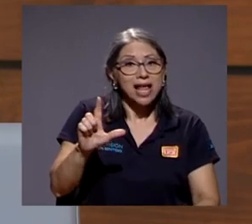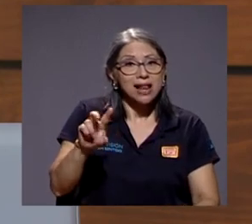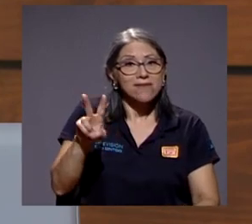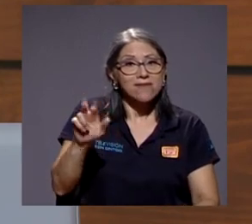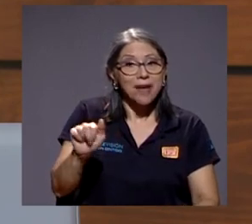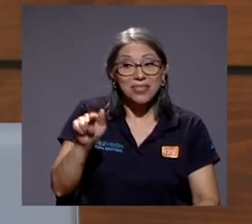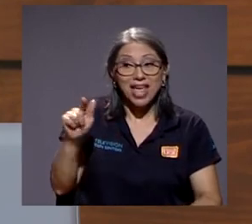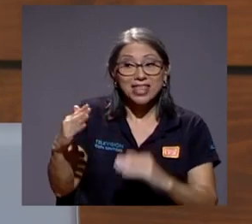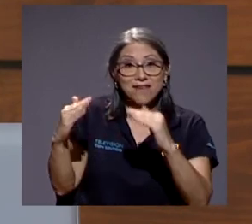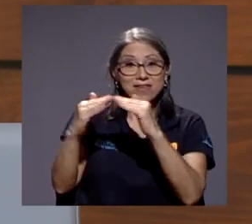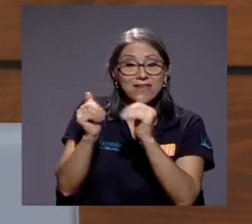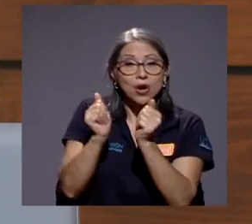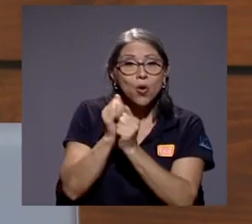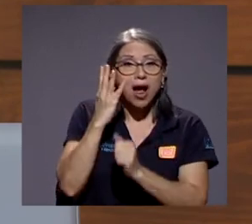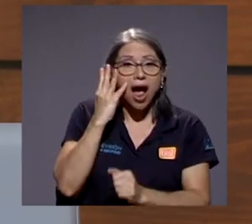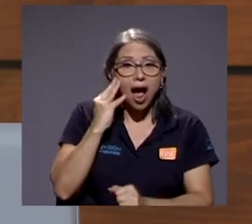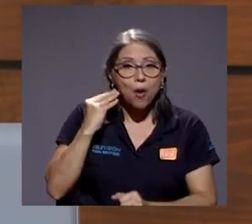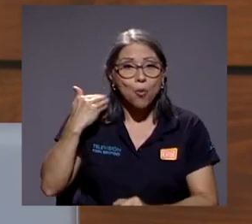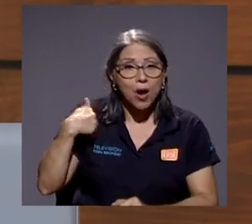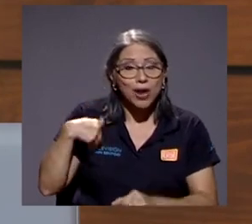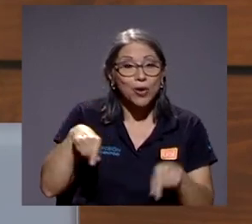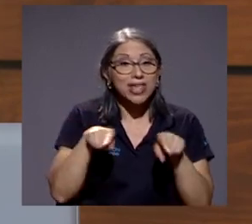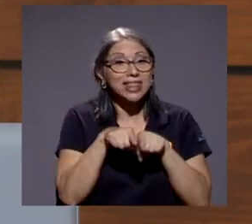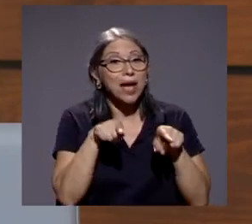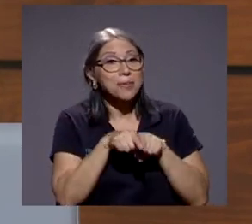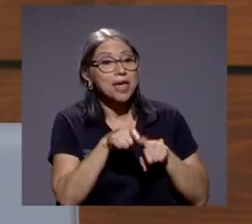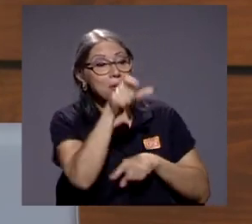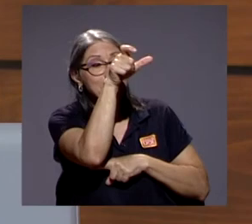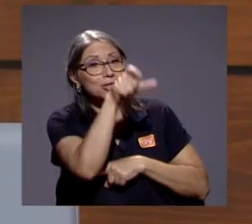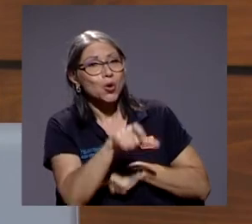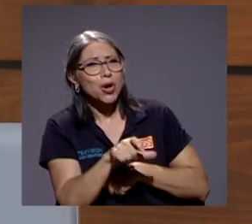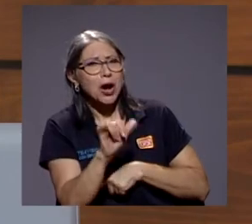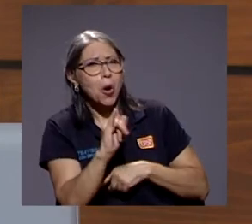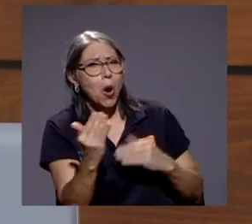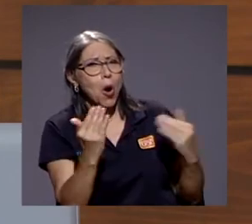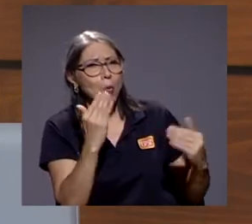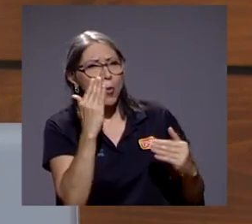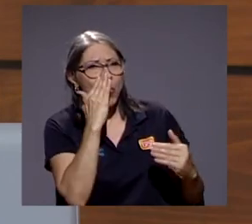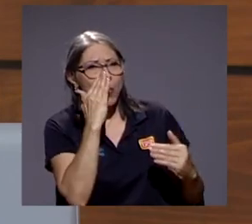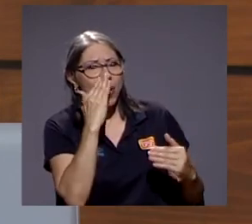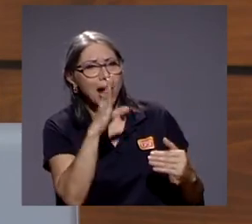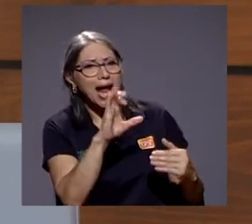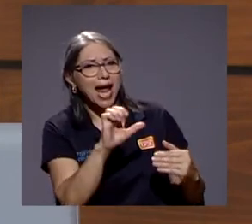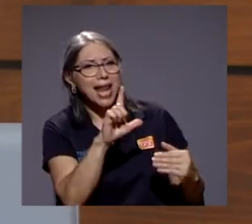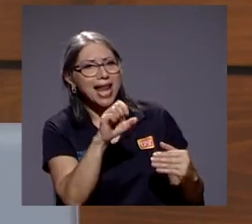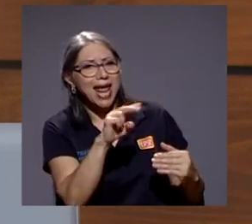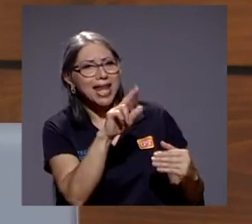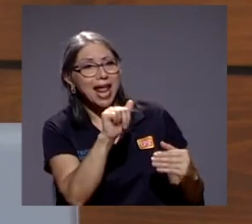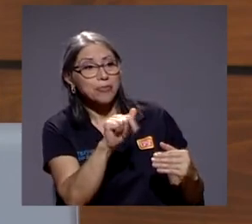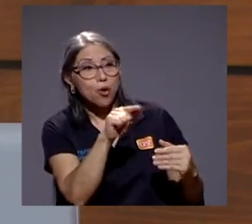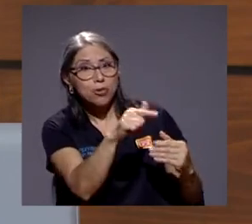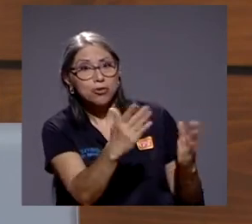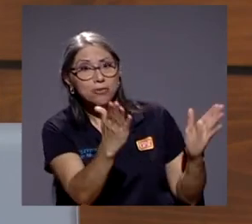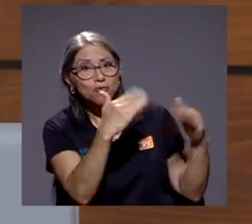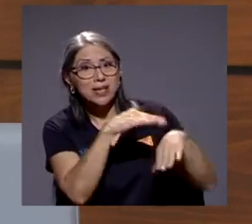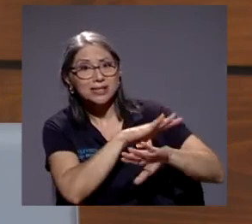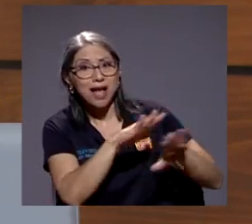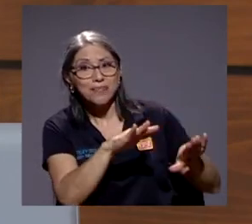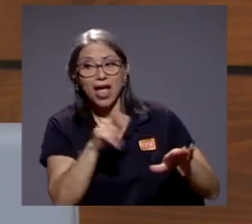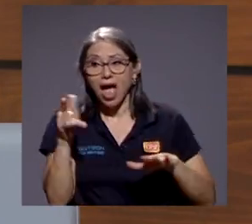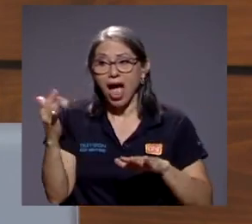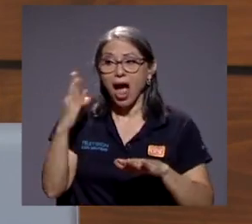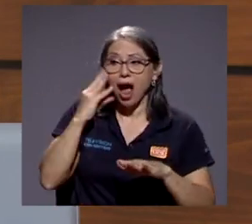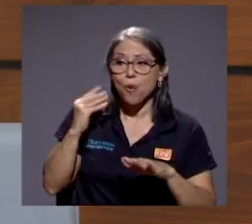con elena que es como su figura materna después de la desaparición de elena ella queda a cargo del cuidado de su abuelo